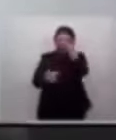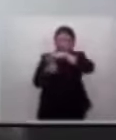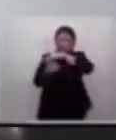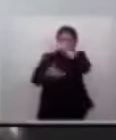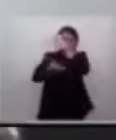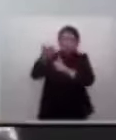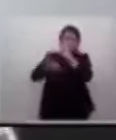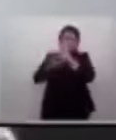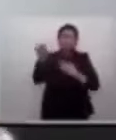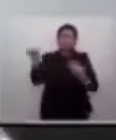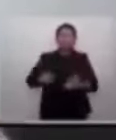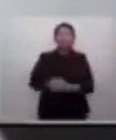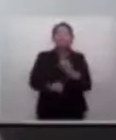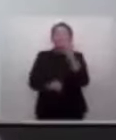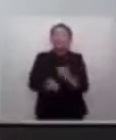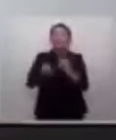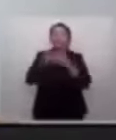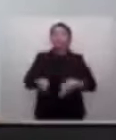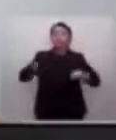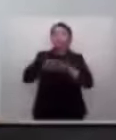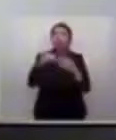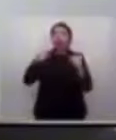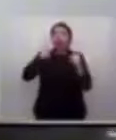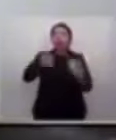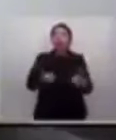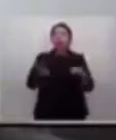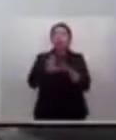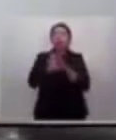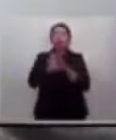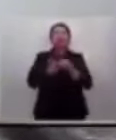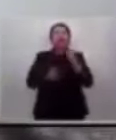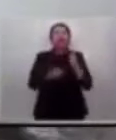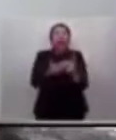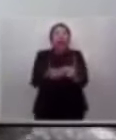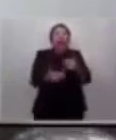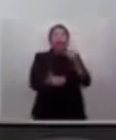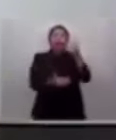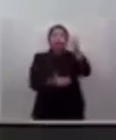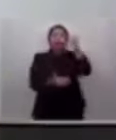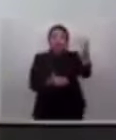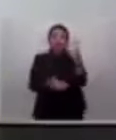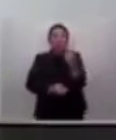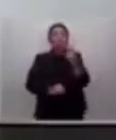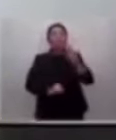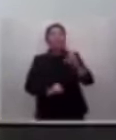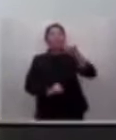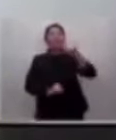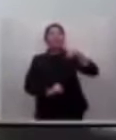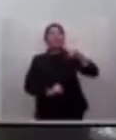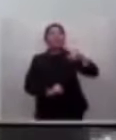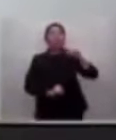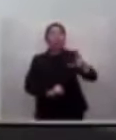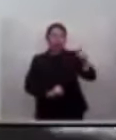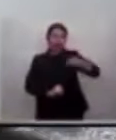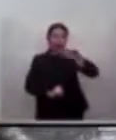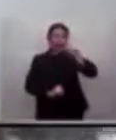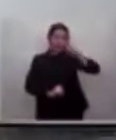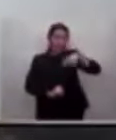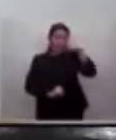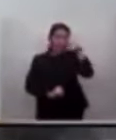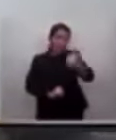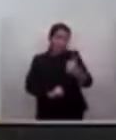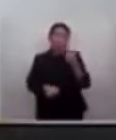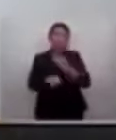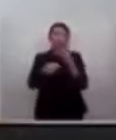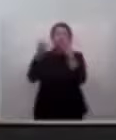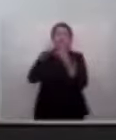esto y se me hace muy importante resaltarlo de manera preliminar como ya mencionaba el magistrado Ceballos das en su intervención